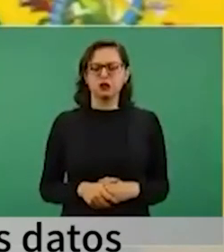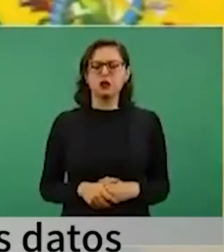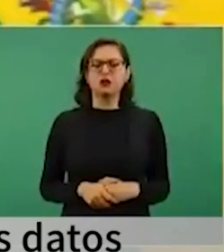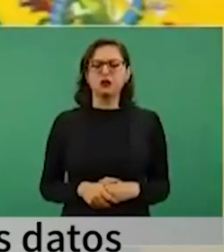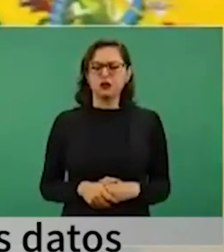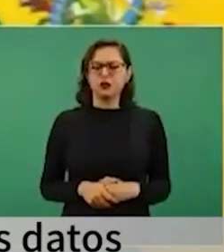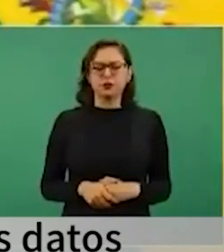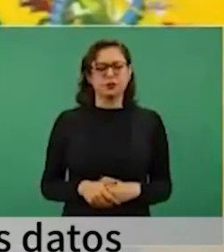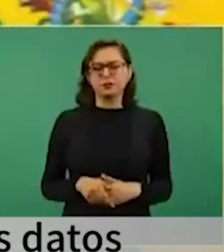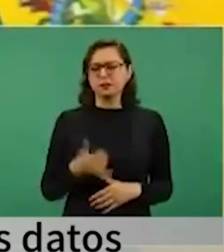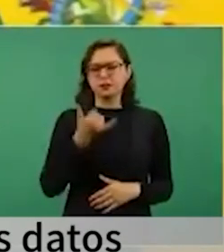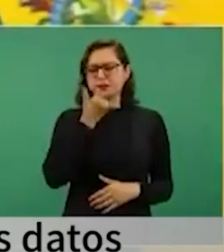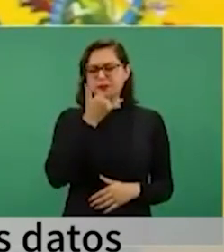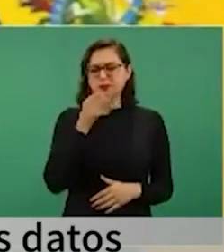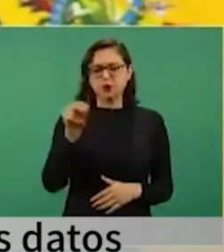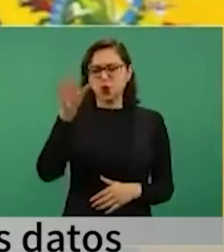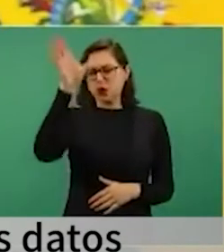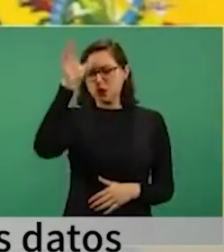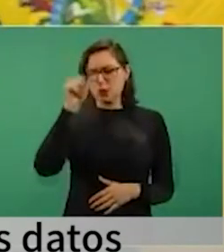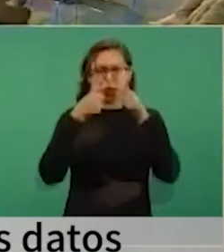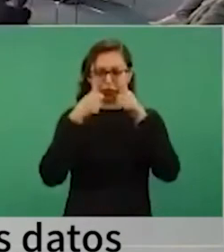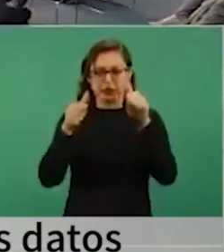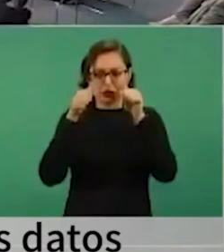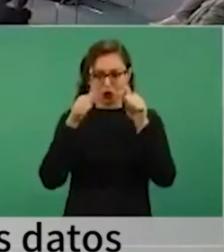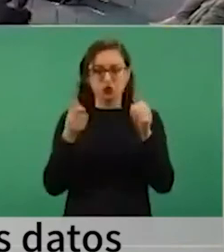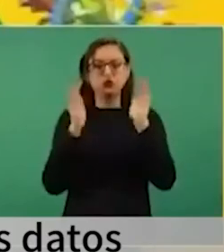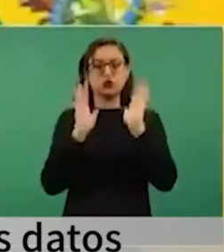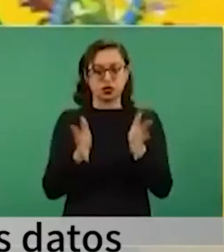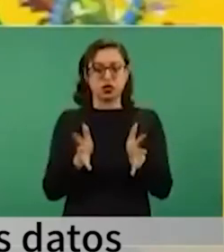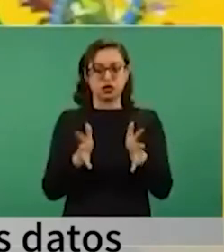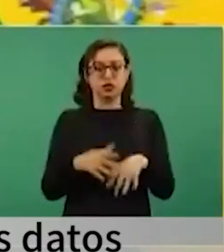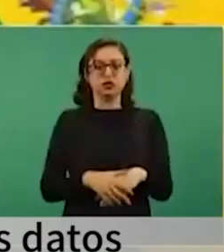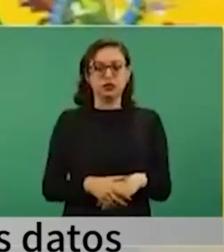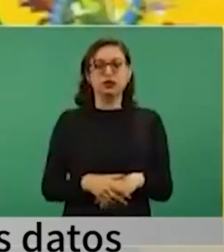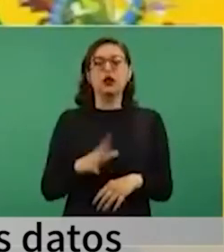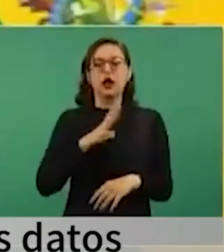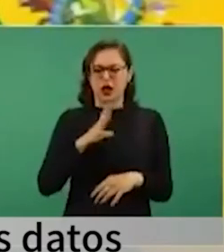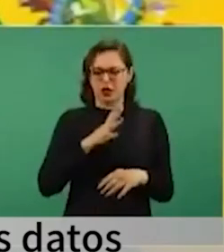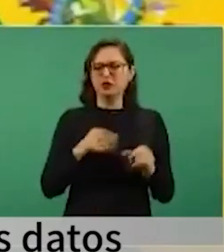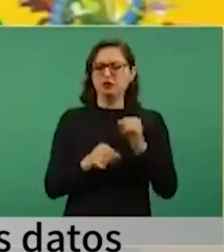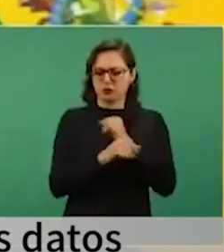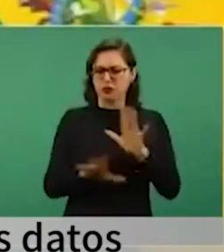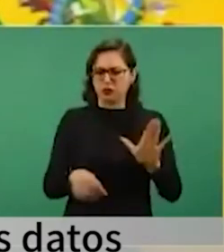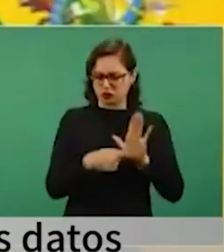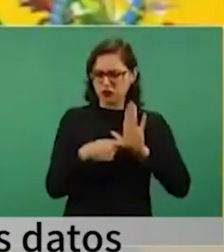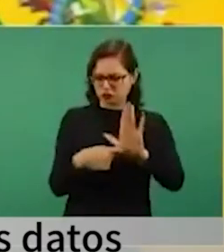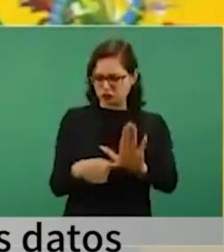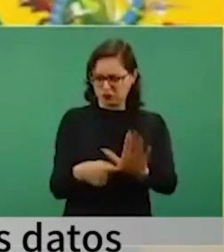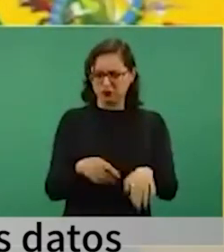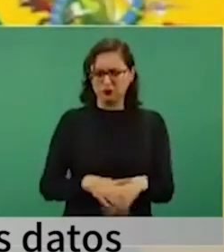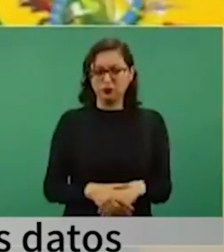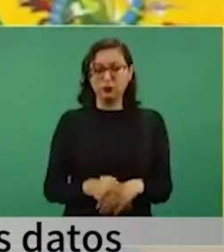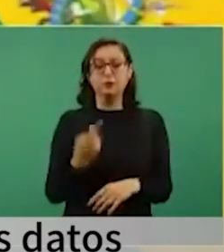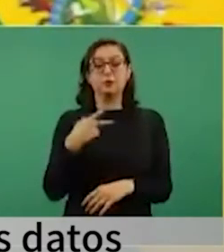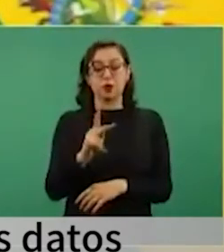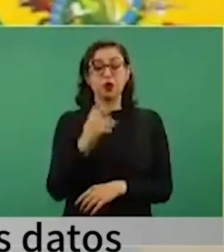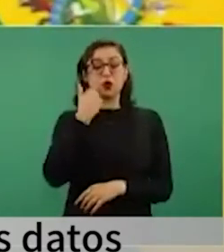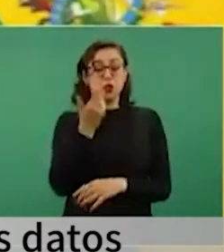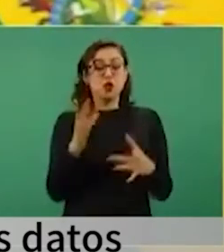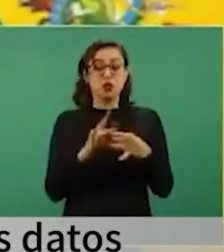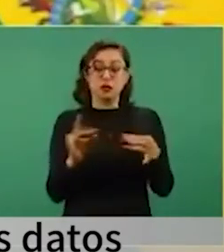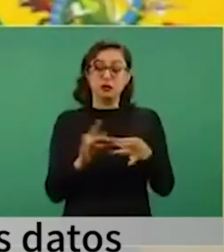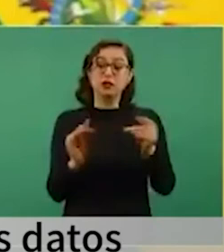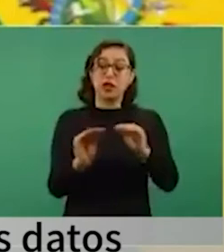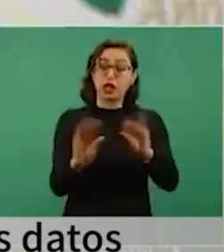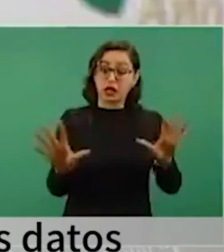comparto tu punto de vista, con todo respeto. Tengo otra información. Lo único que quiero que quede claro es que